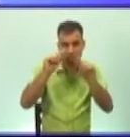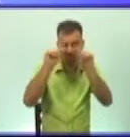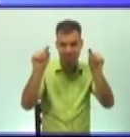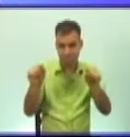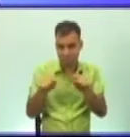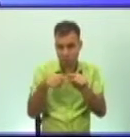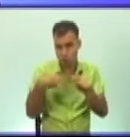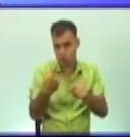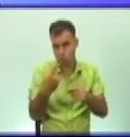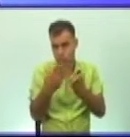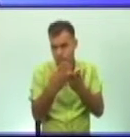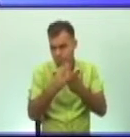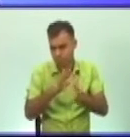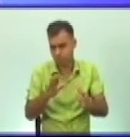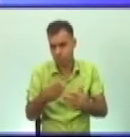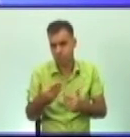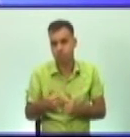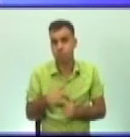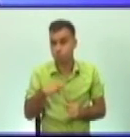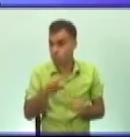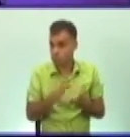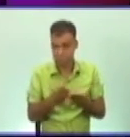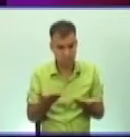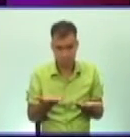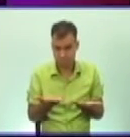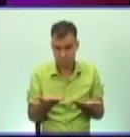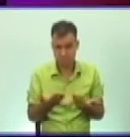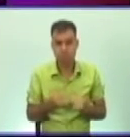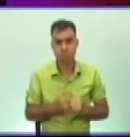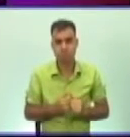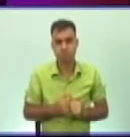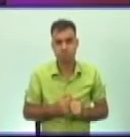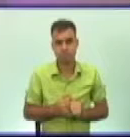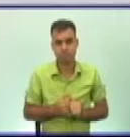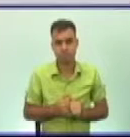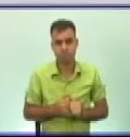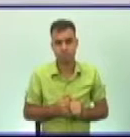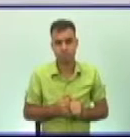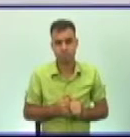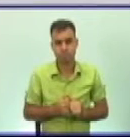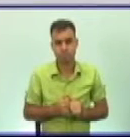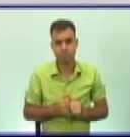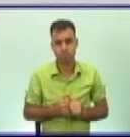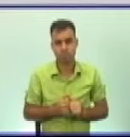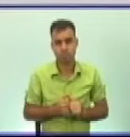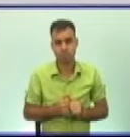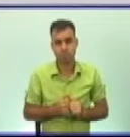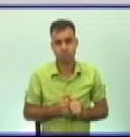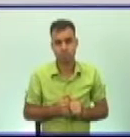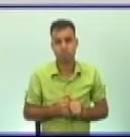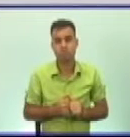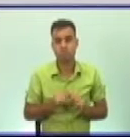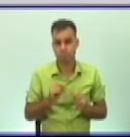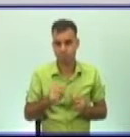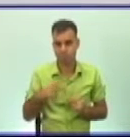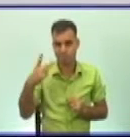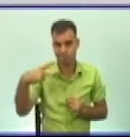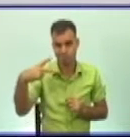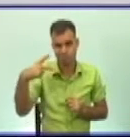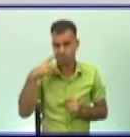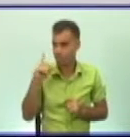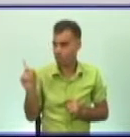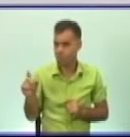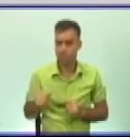estado estudiando. En la clase de hoy, por tanto, vamos a estar, como aparece en pantalla, hablando de la resonancia y